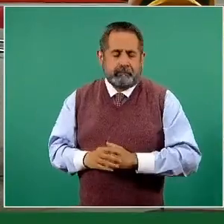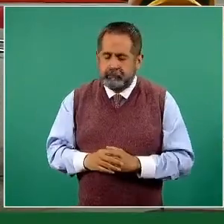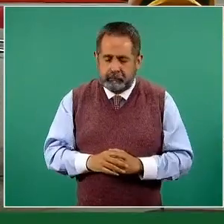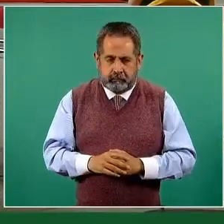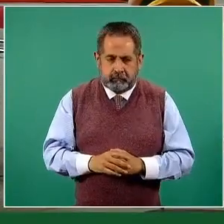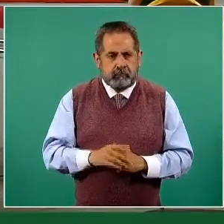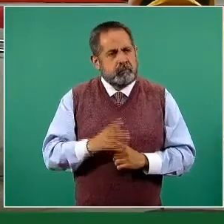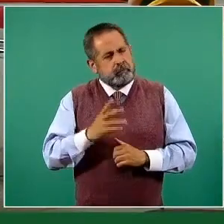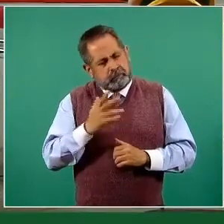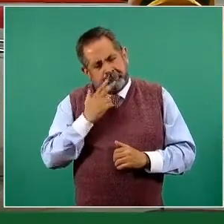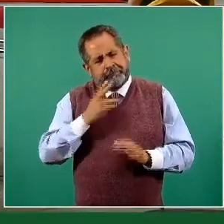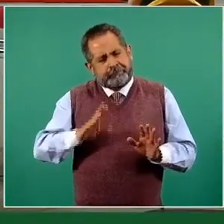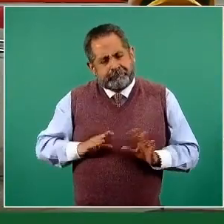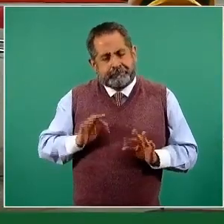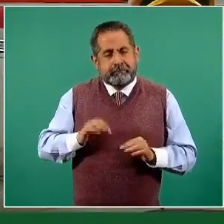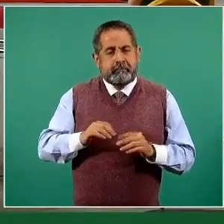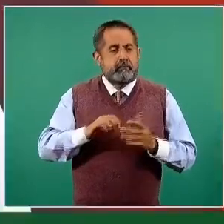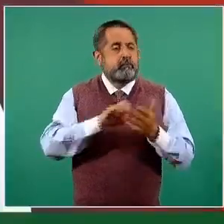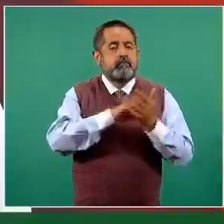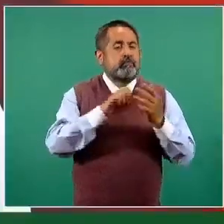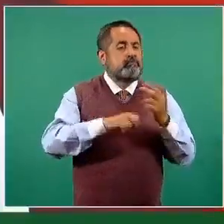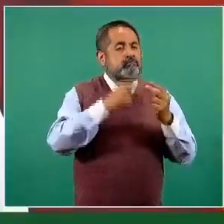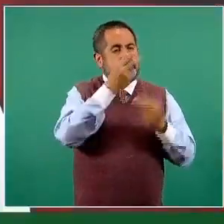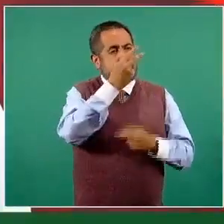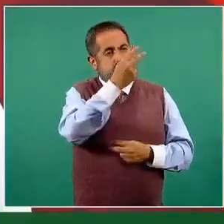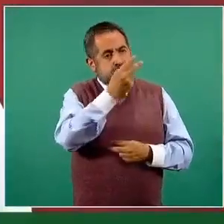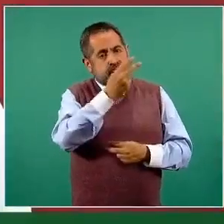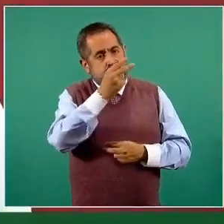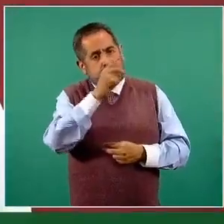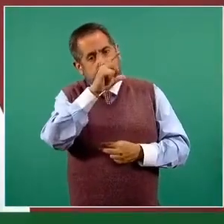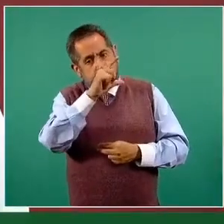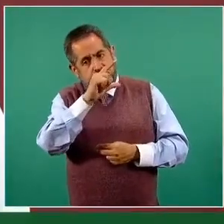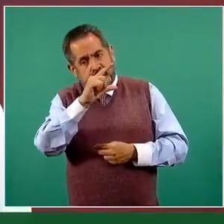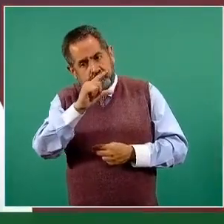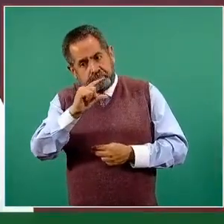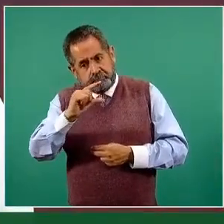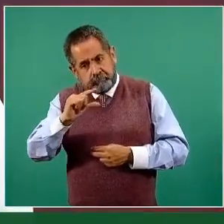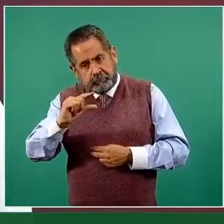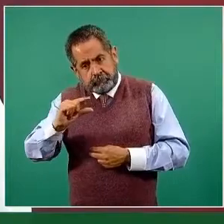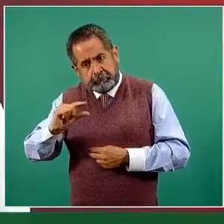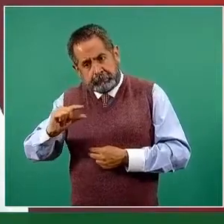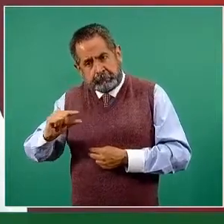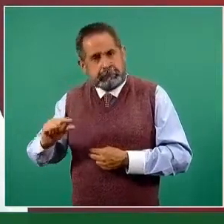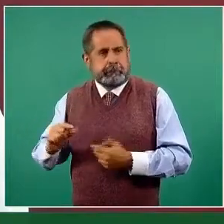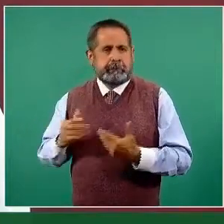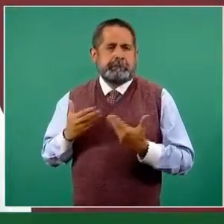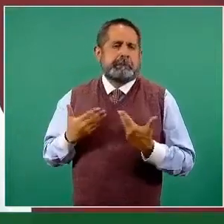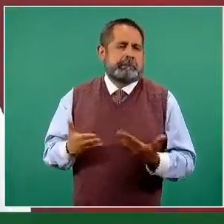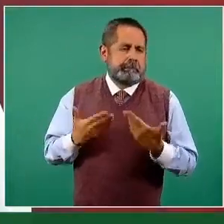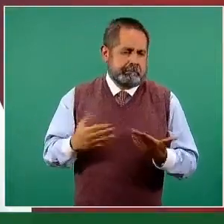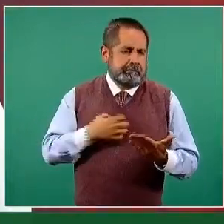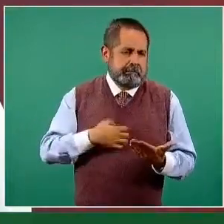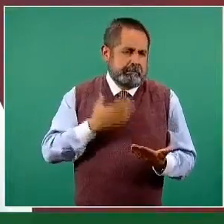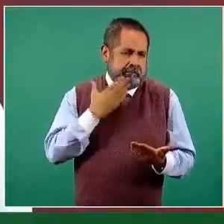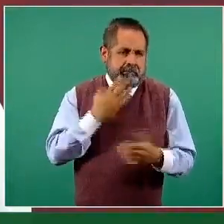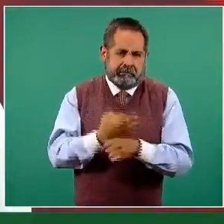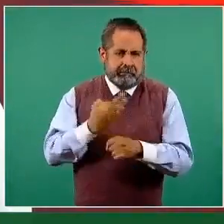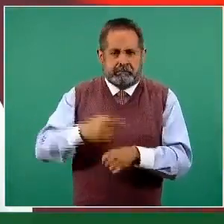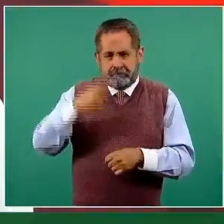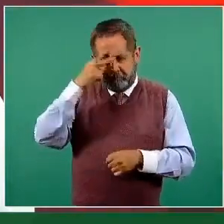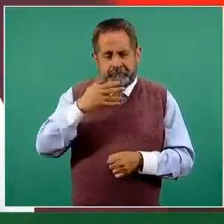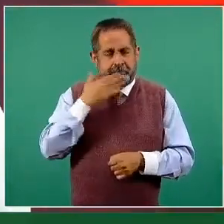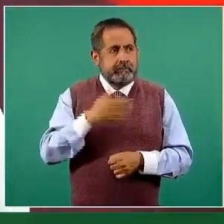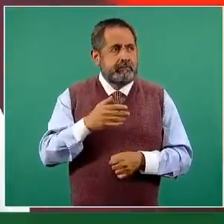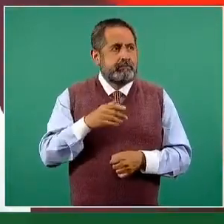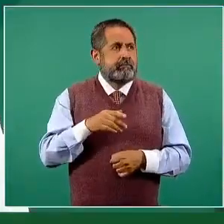Es alentador cuando un país entra en una fase prolongada de reducción de la epidemia, como lo tenemos ahora mismo en México,